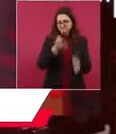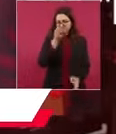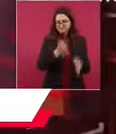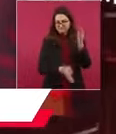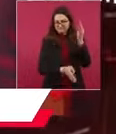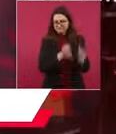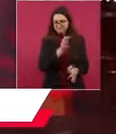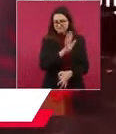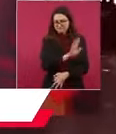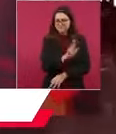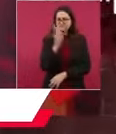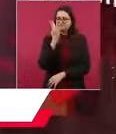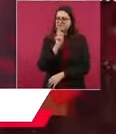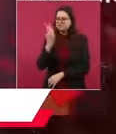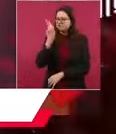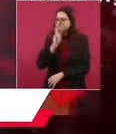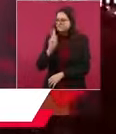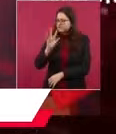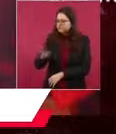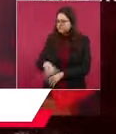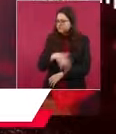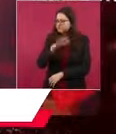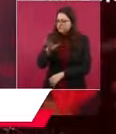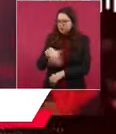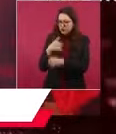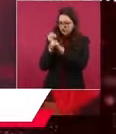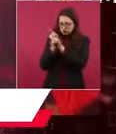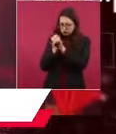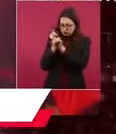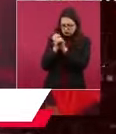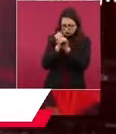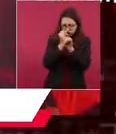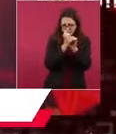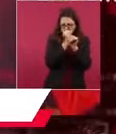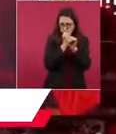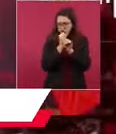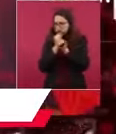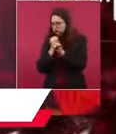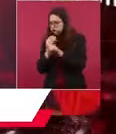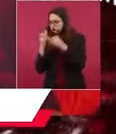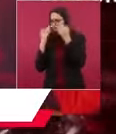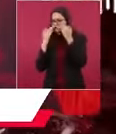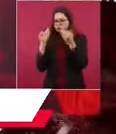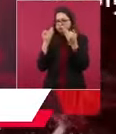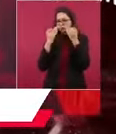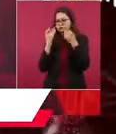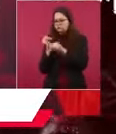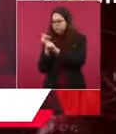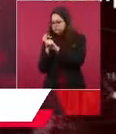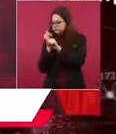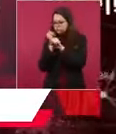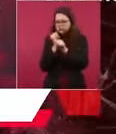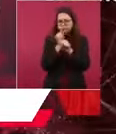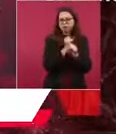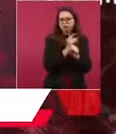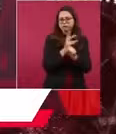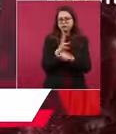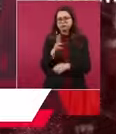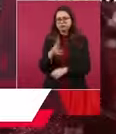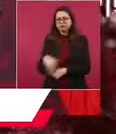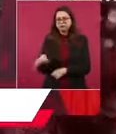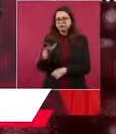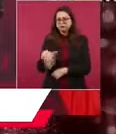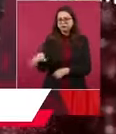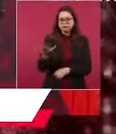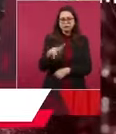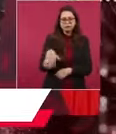algunos poemas de Efraín Huerta y de Ernesto Cardenal, que palabras más, palabras menos, dijeron que es